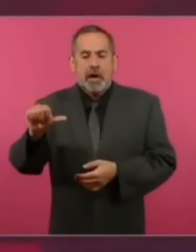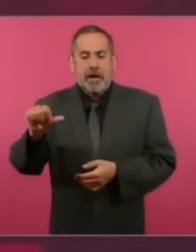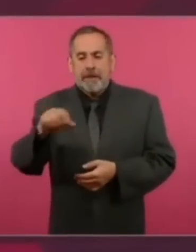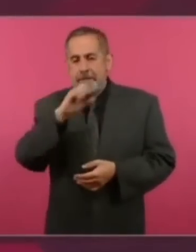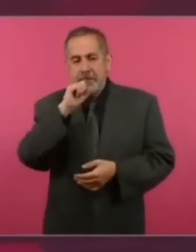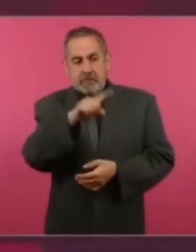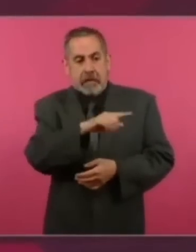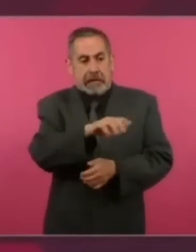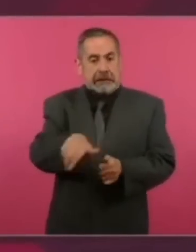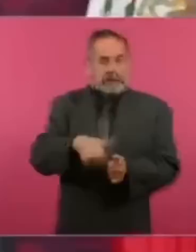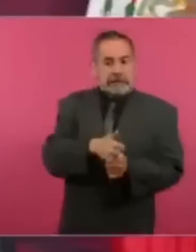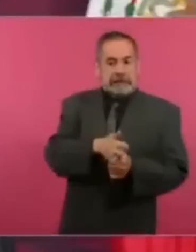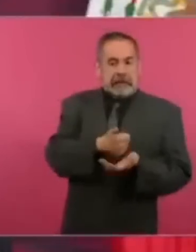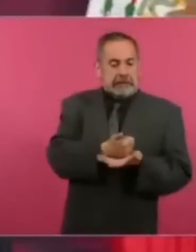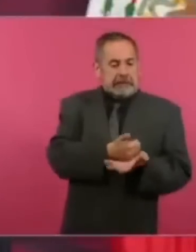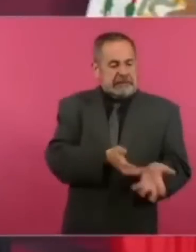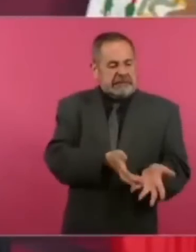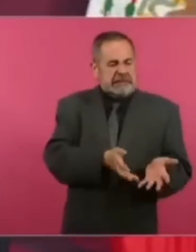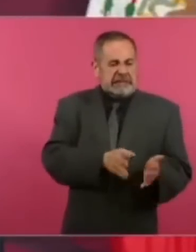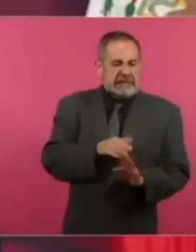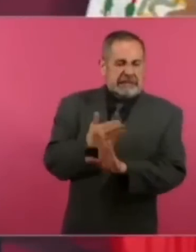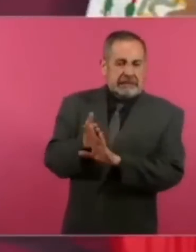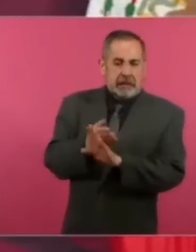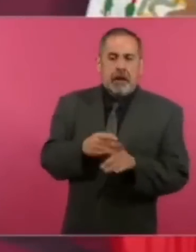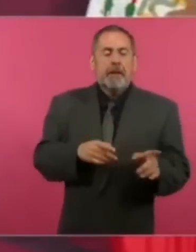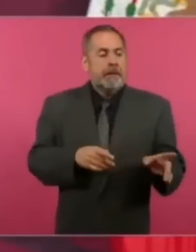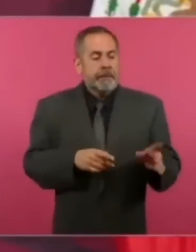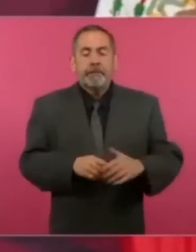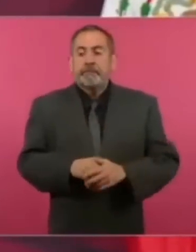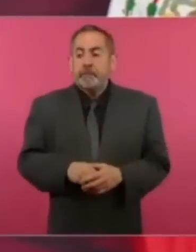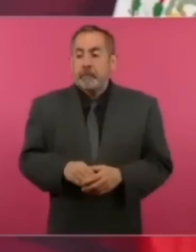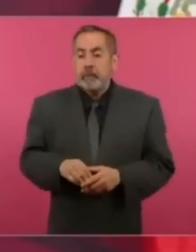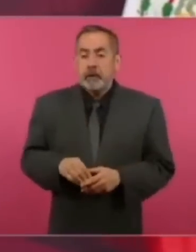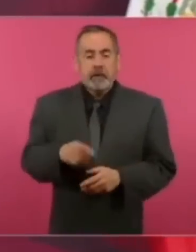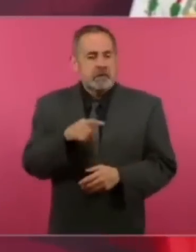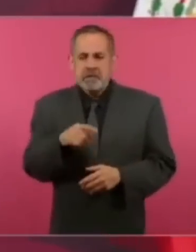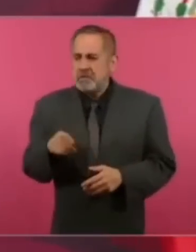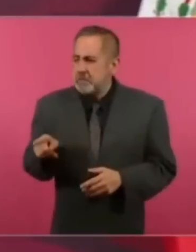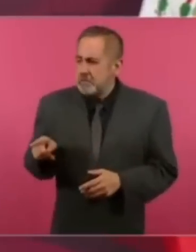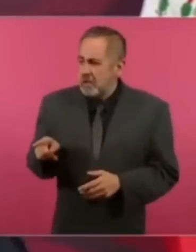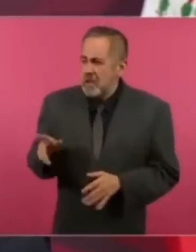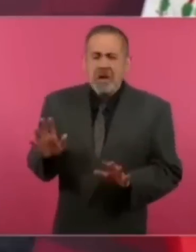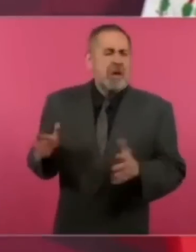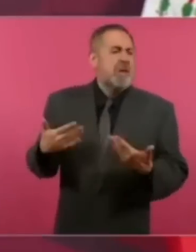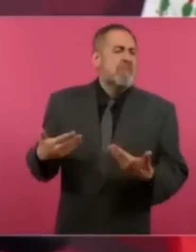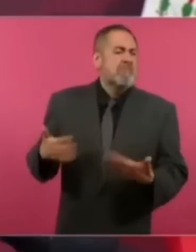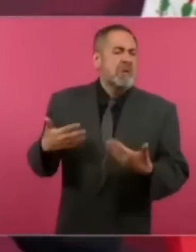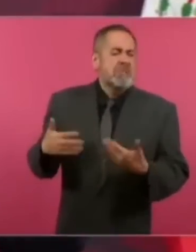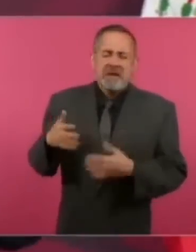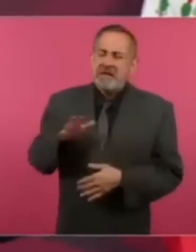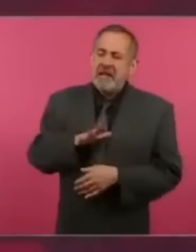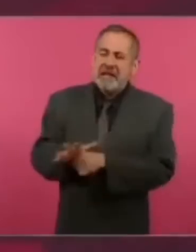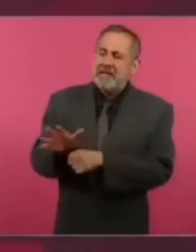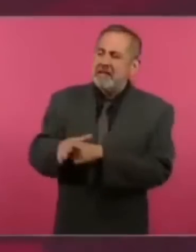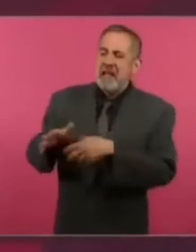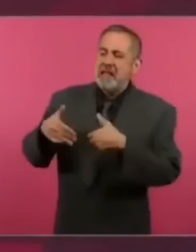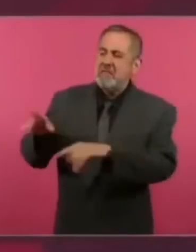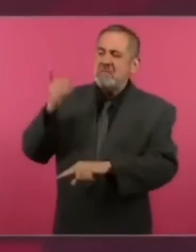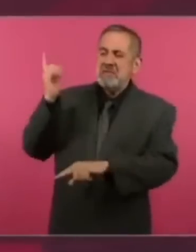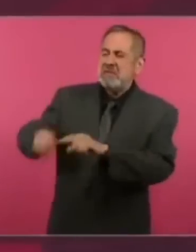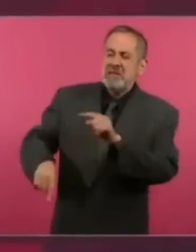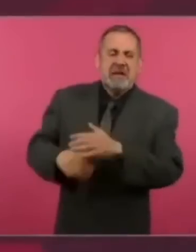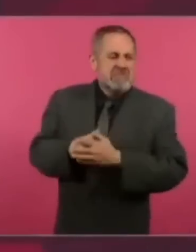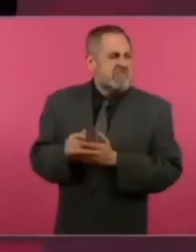que los ayudaron a los golpistas, piensan de que ya pueden, ¿no?,